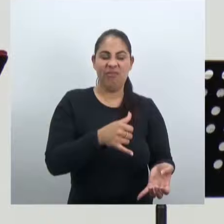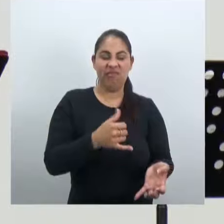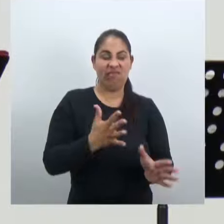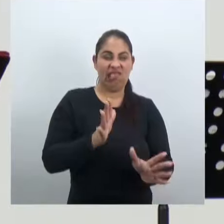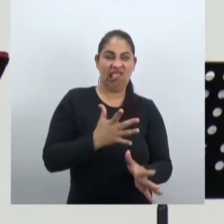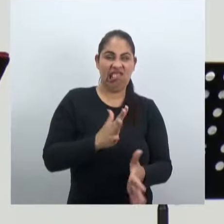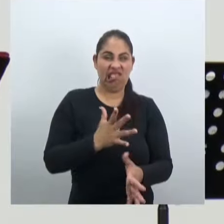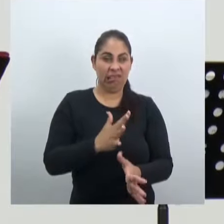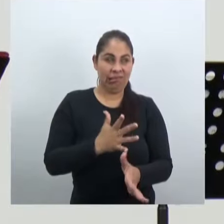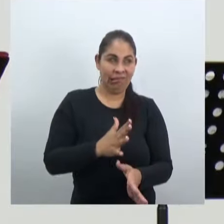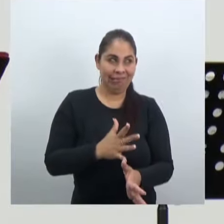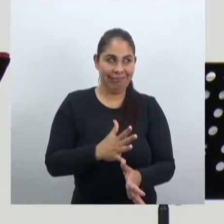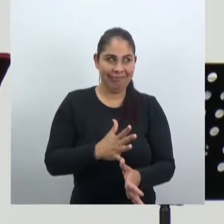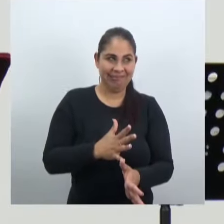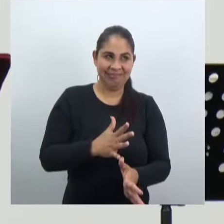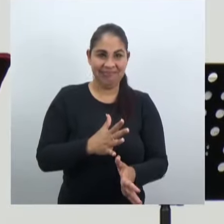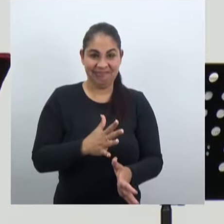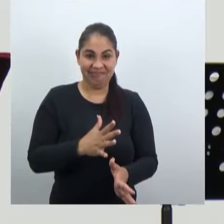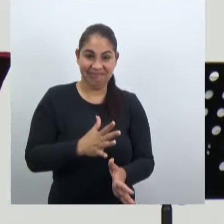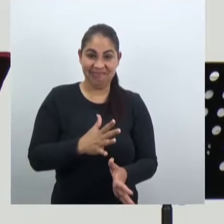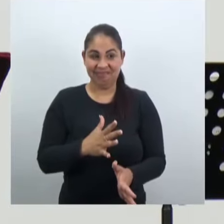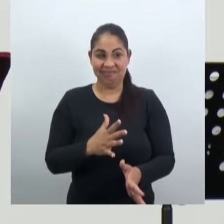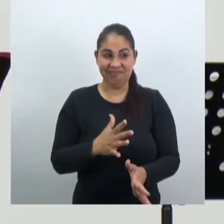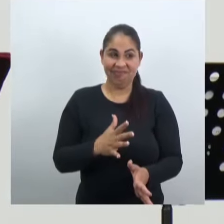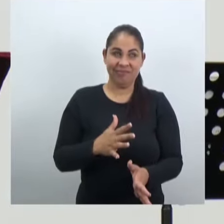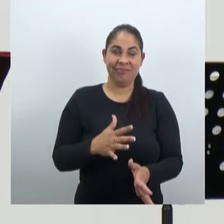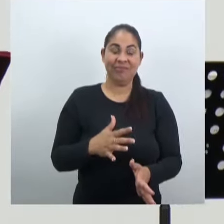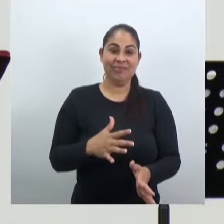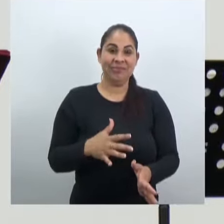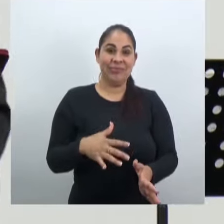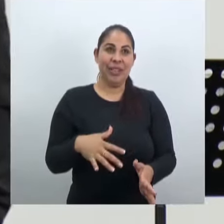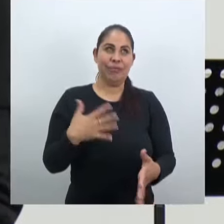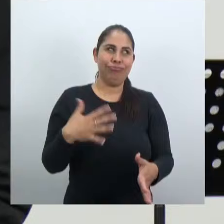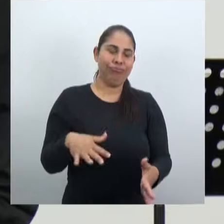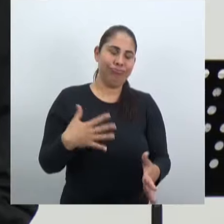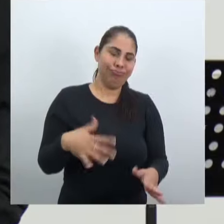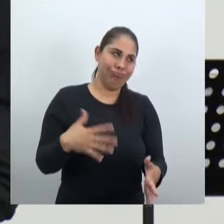Ahora te toca a ti. Hay hermana que ha dicho aquí adelante.